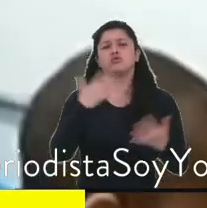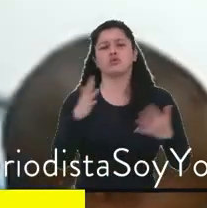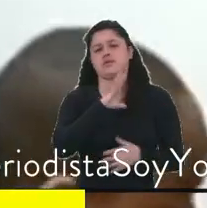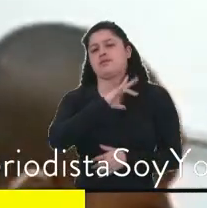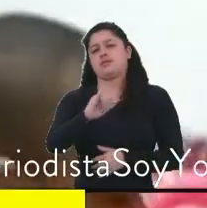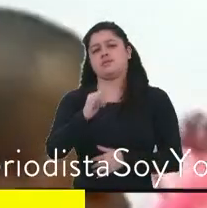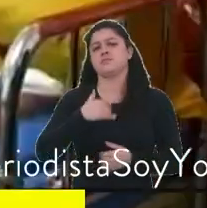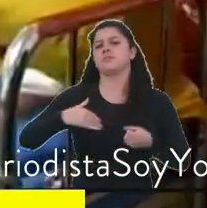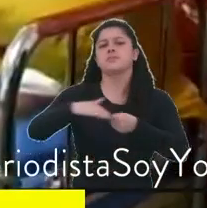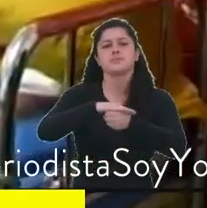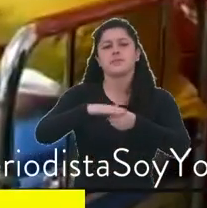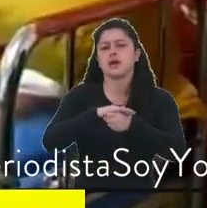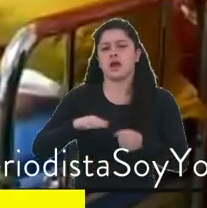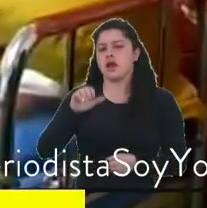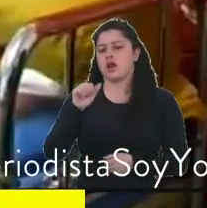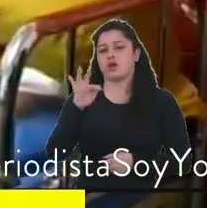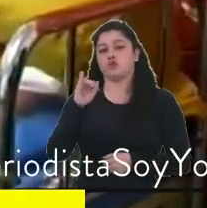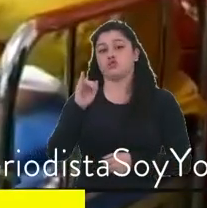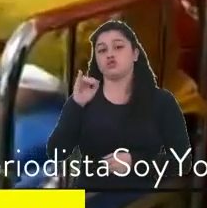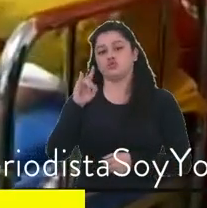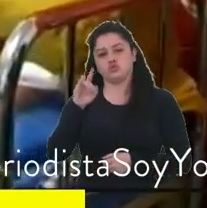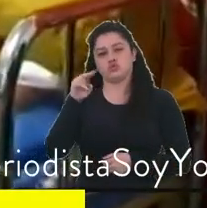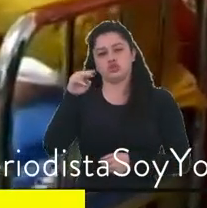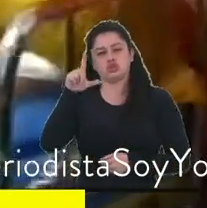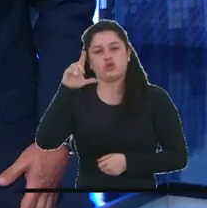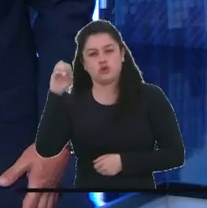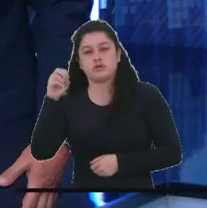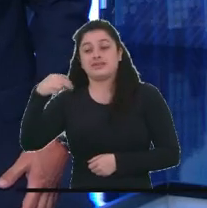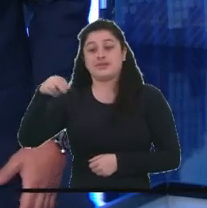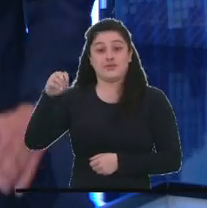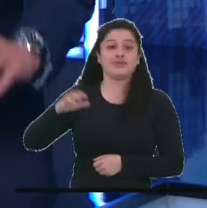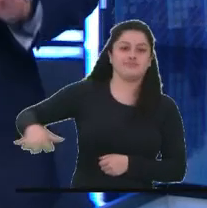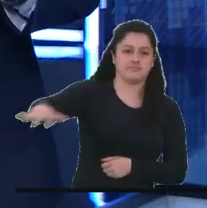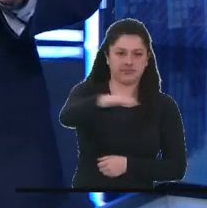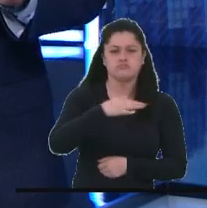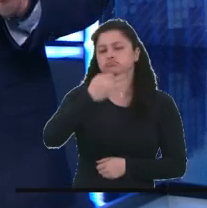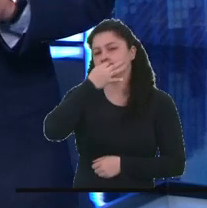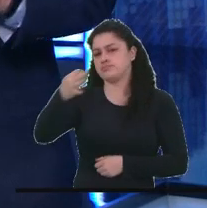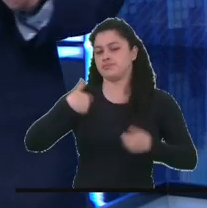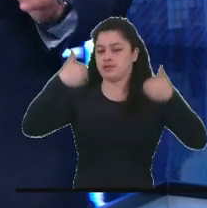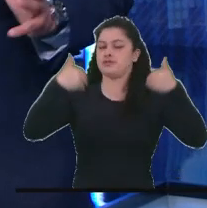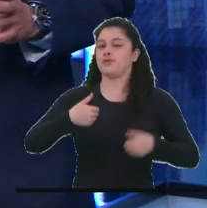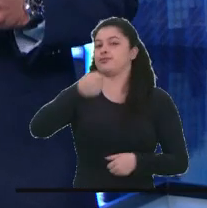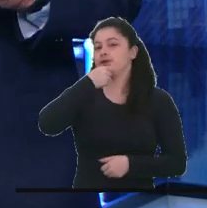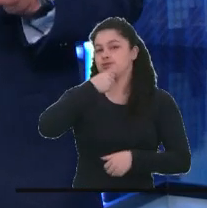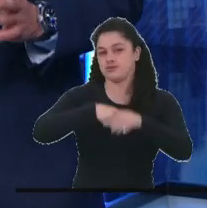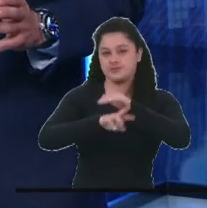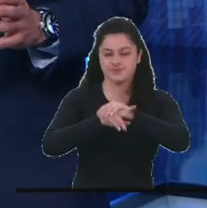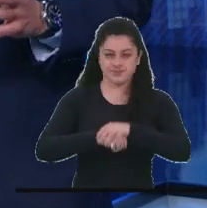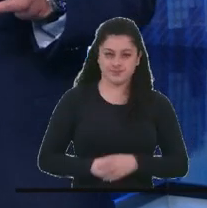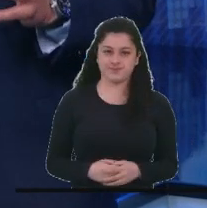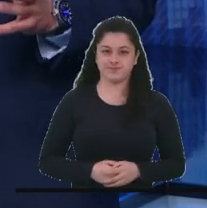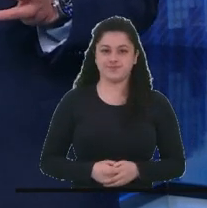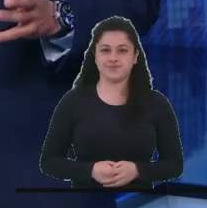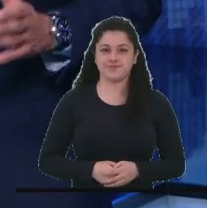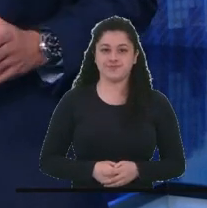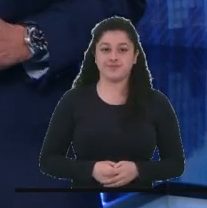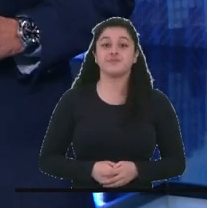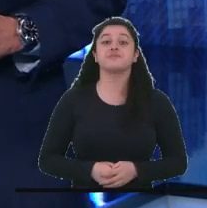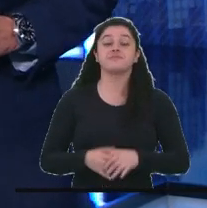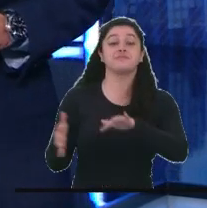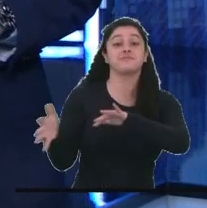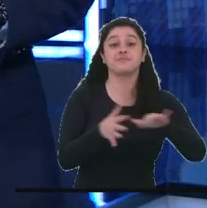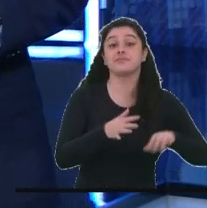Arturo Nariño. Yo denuncio, el periodista soy yo. Un parque que da tristeza. Desde Ocaña, norte